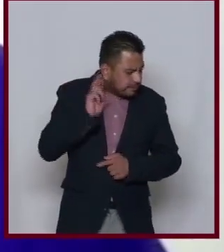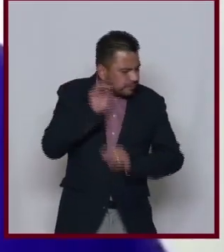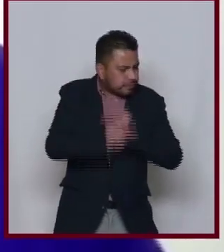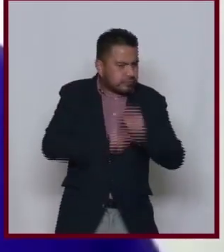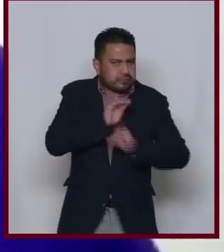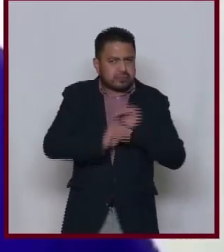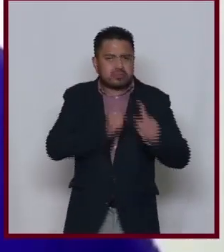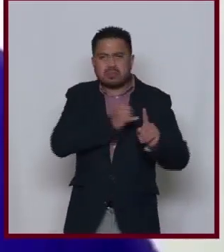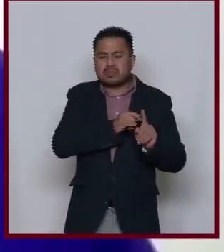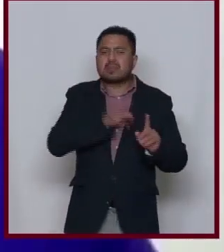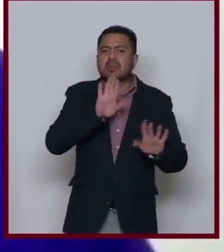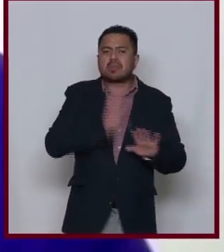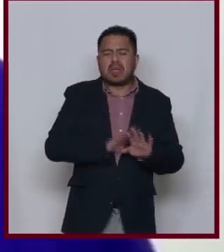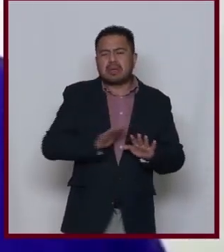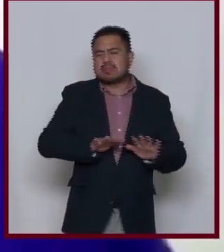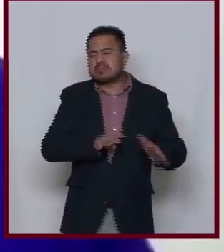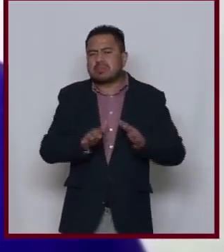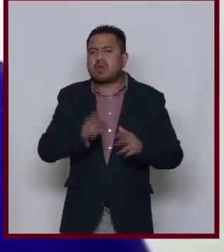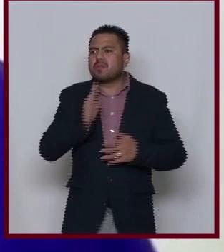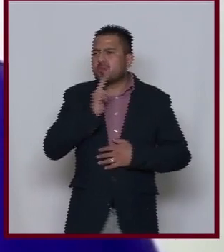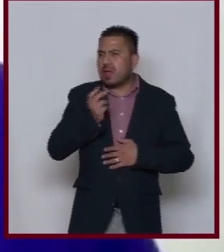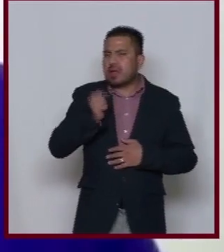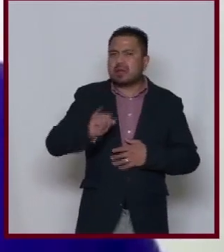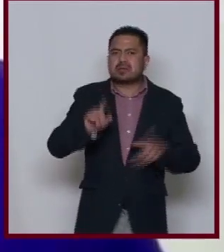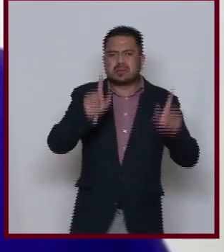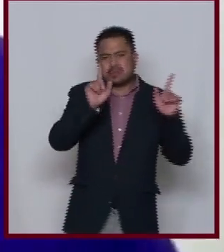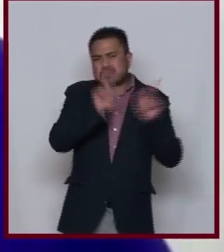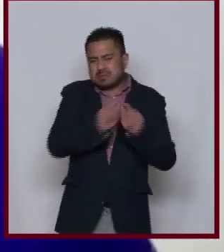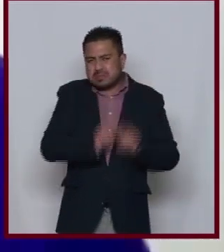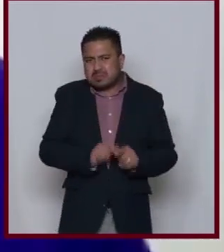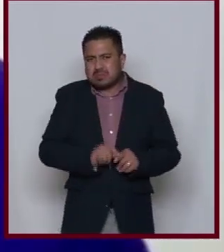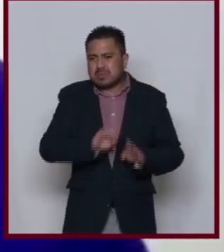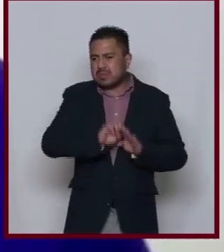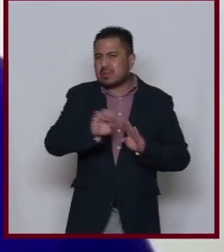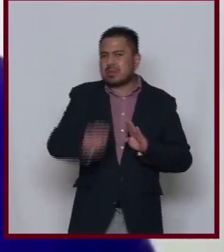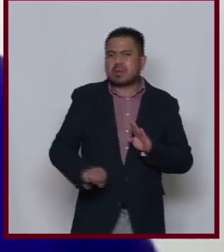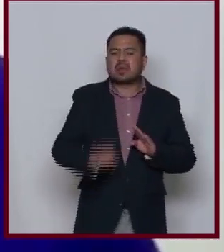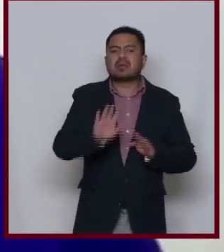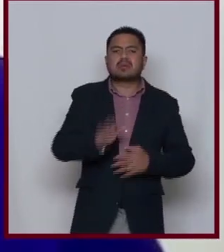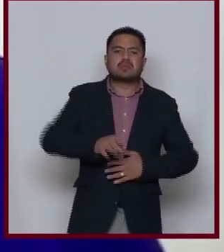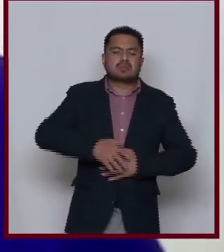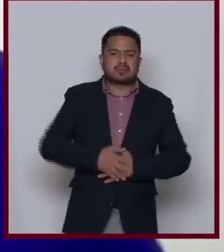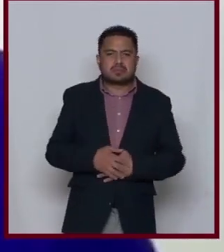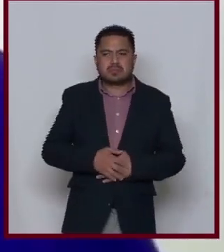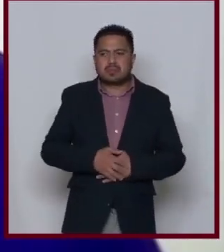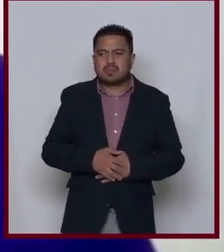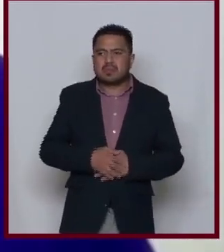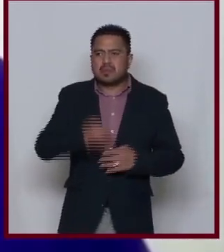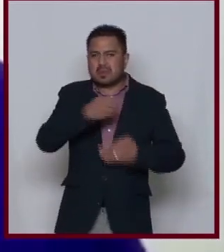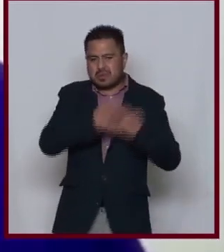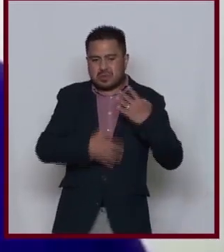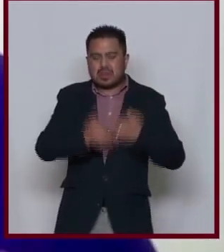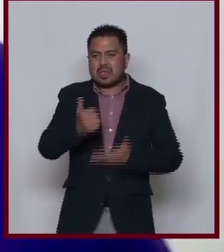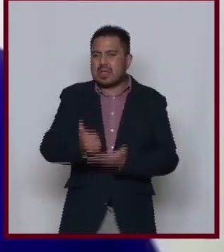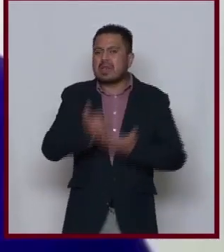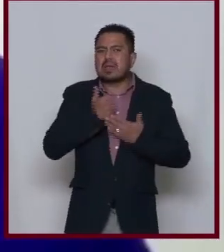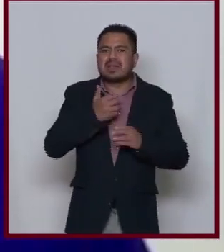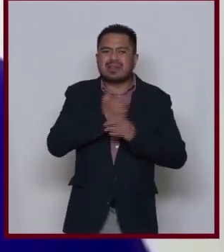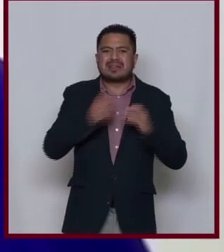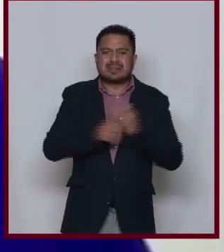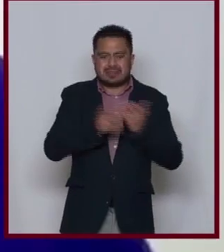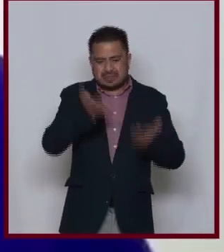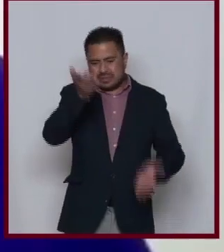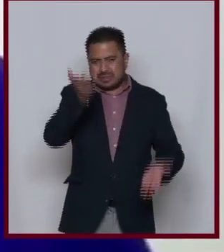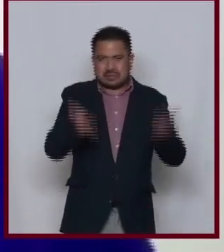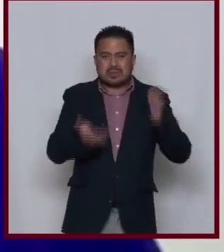instrumento. Entonces, así es más o menos cómo funcionan los sintetizadores, por ejemplo, los objetos que nos ayudan a equilibrar